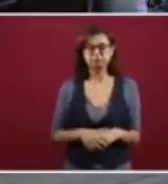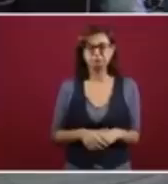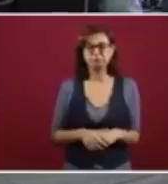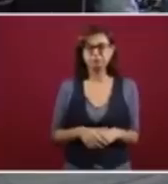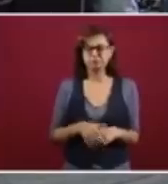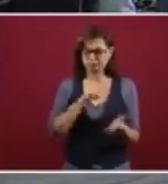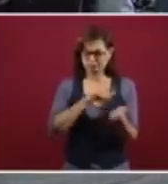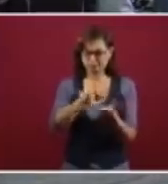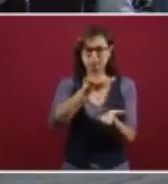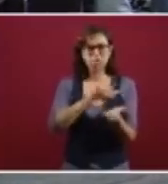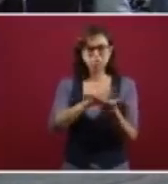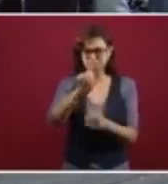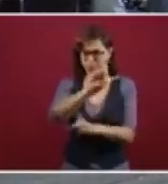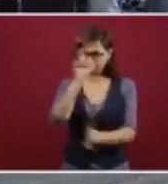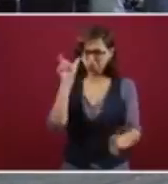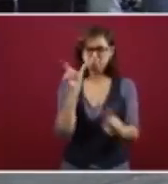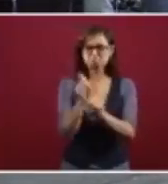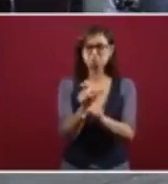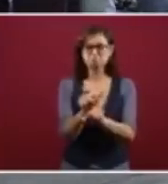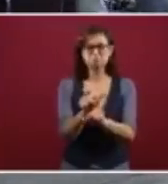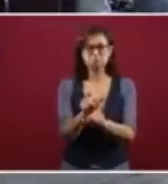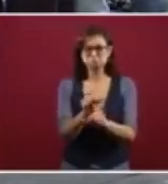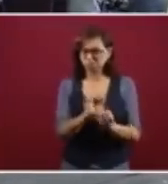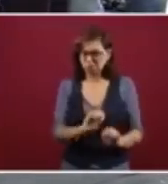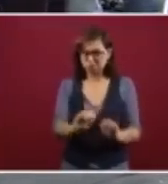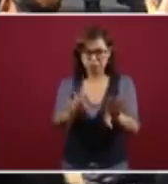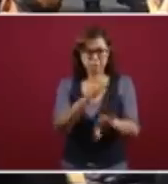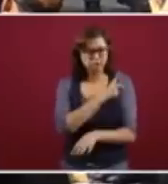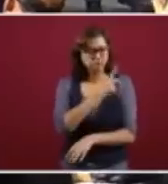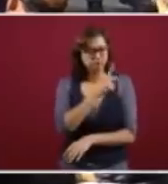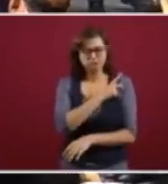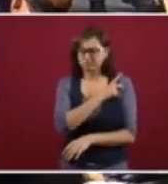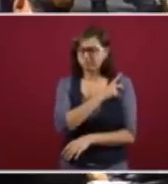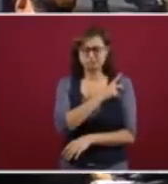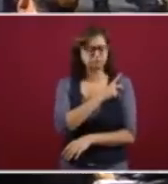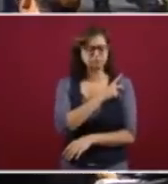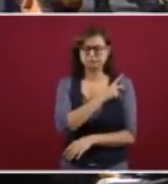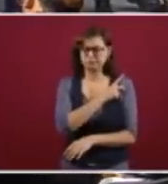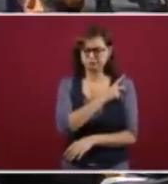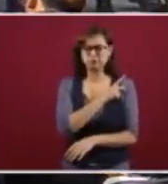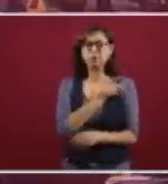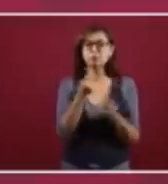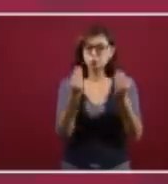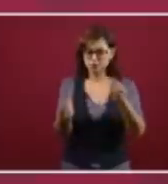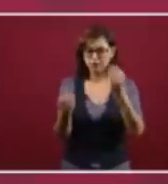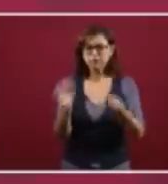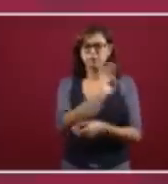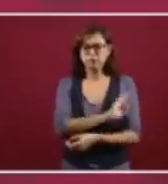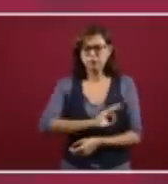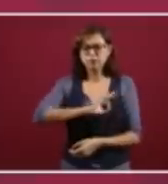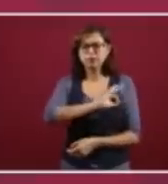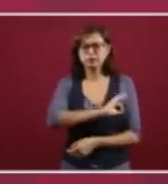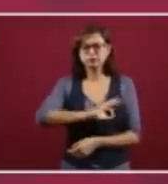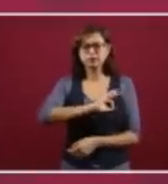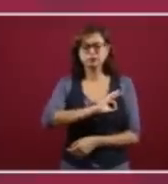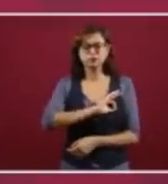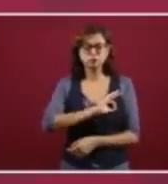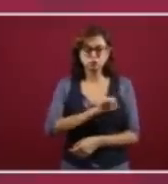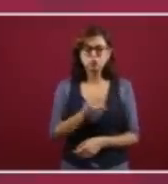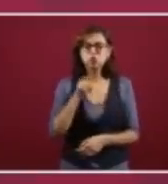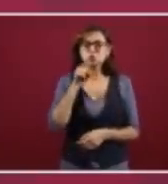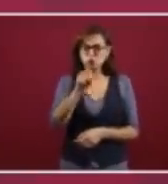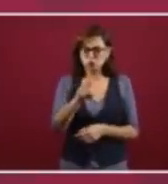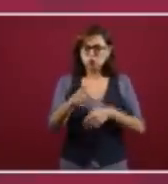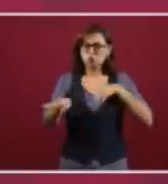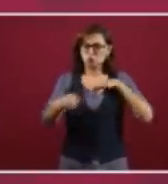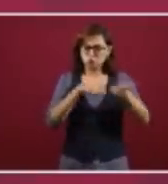nuestro apoyo, nuestra protección. No estás solo. Y te felicito por estar haciendo